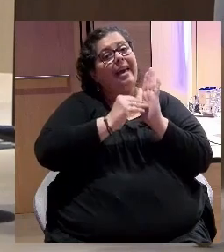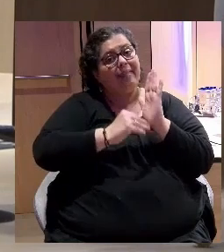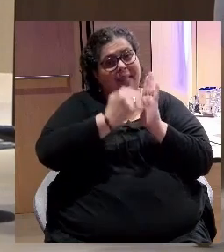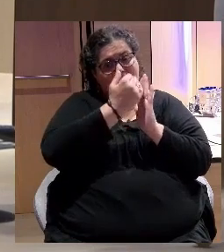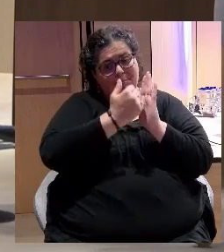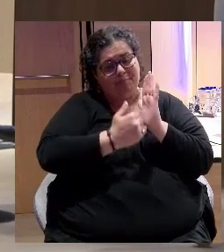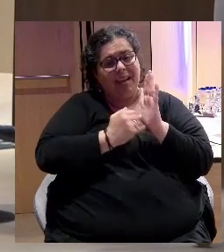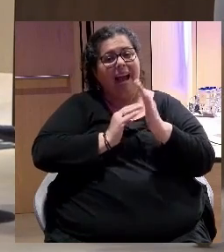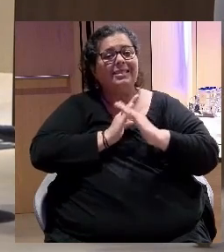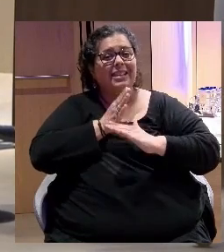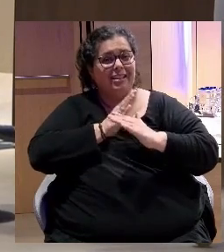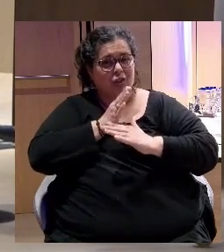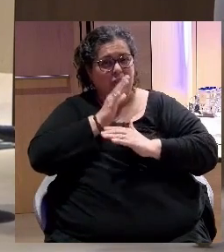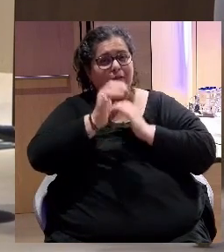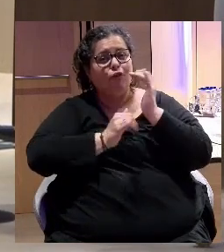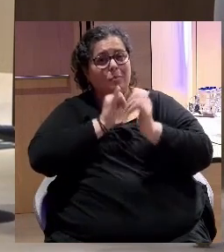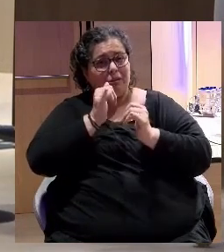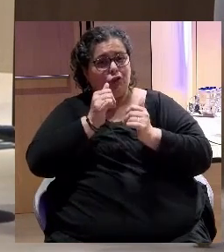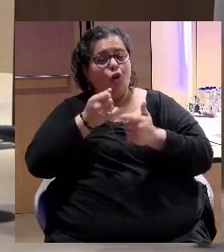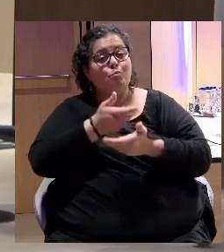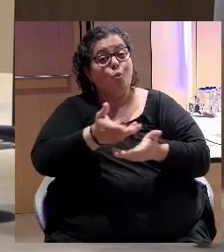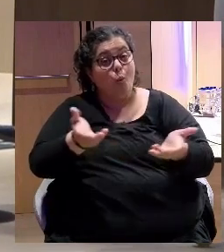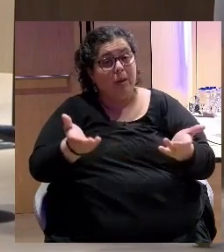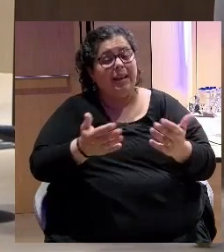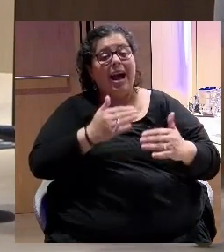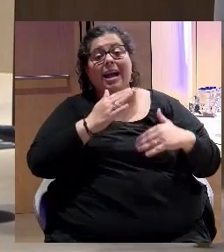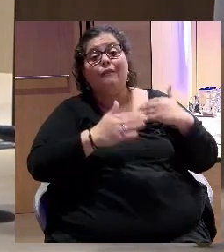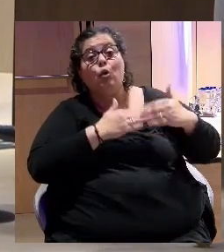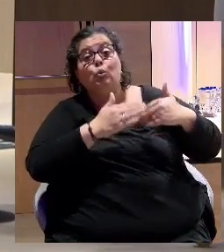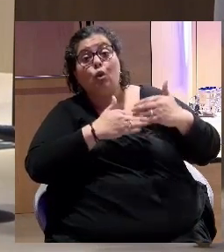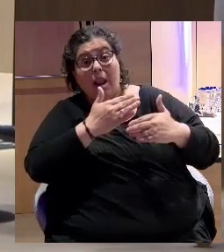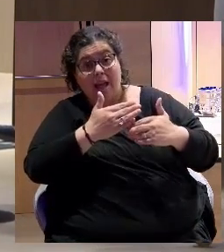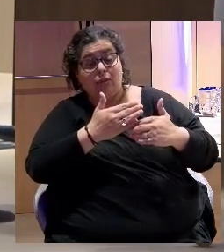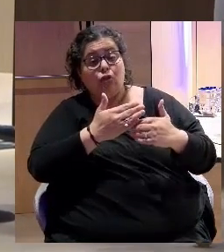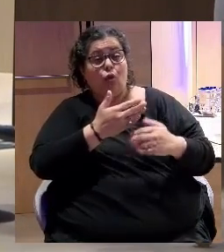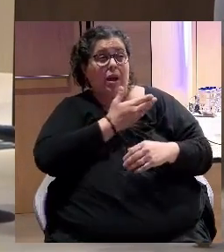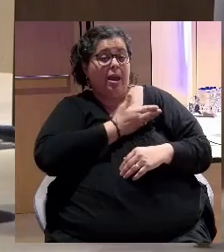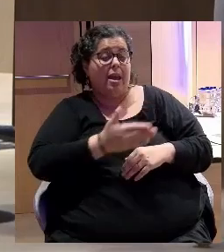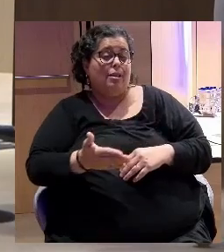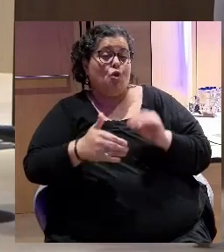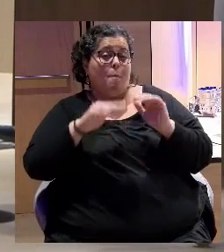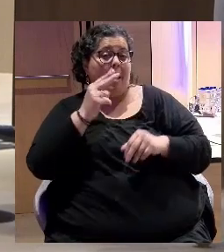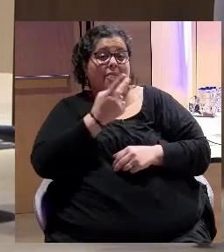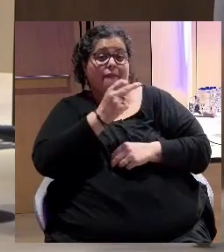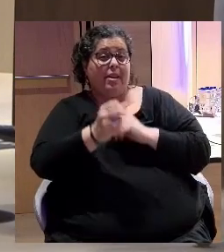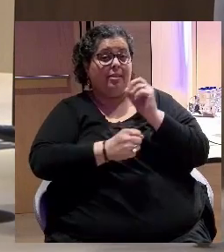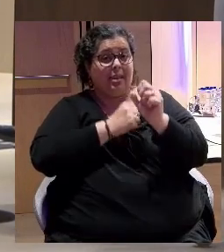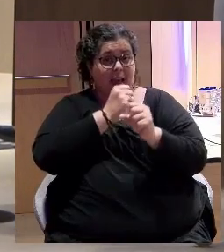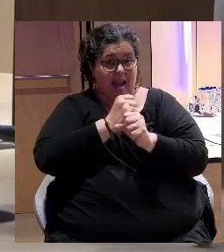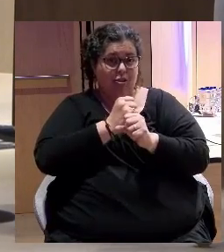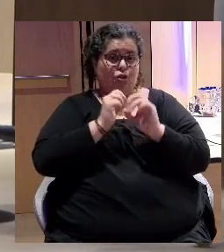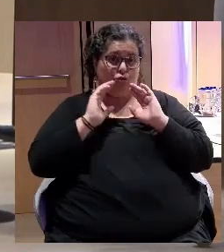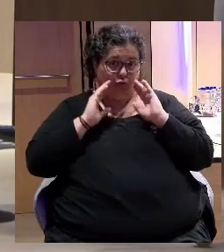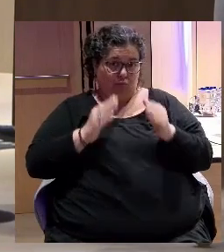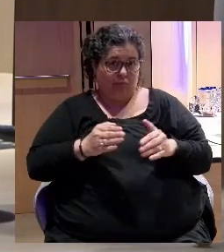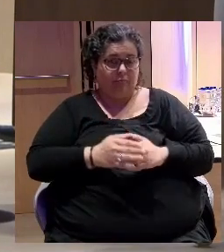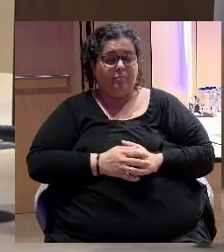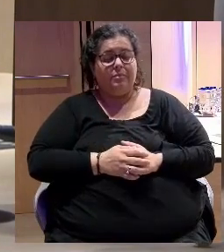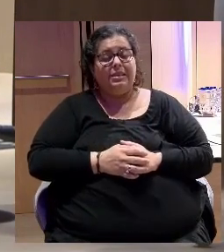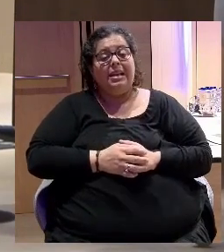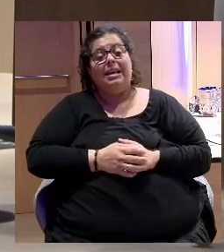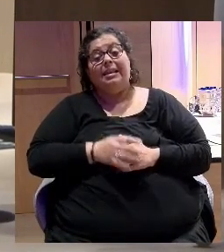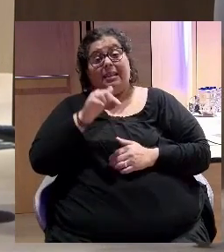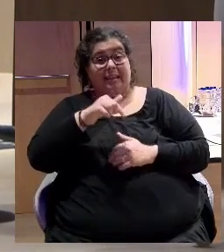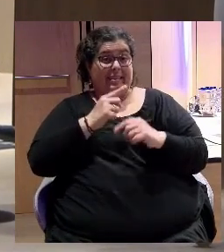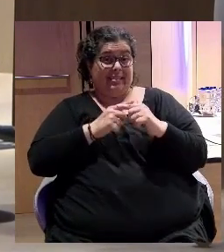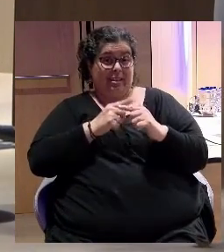pública ha venido evolucionando en estos 20 y pico de años que llevamos de este siglo, ¿no? Si uno